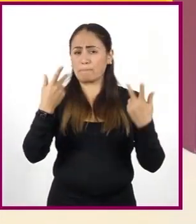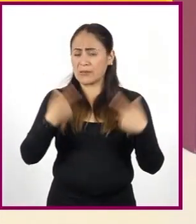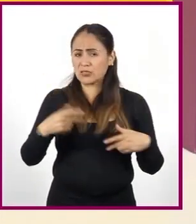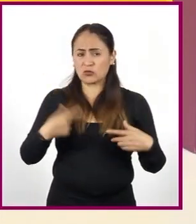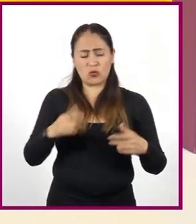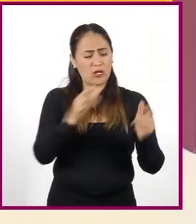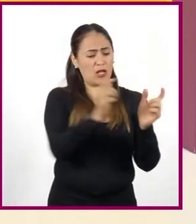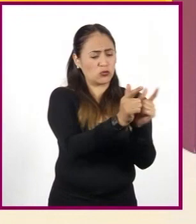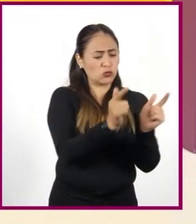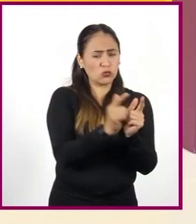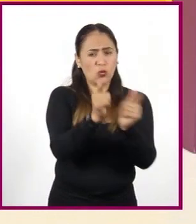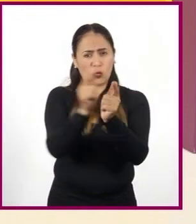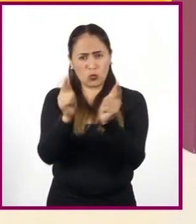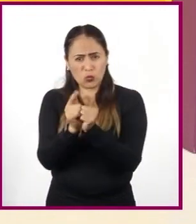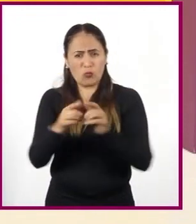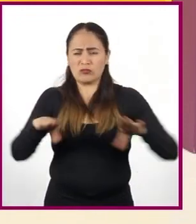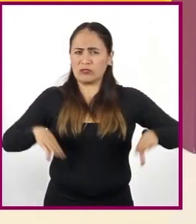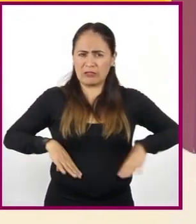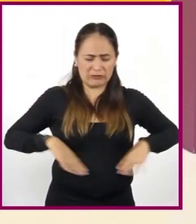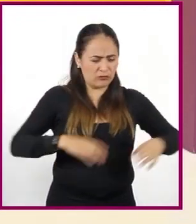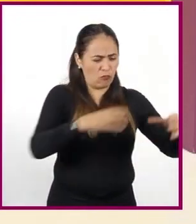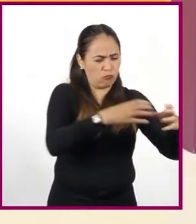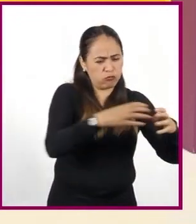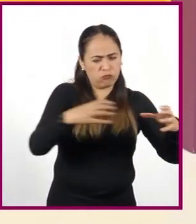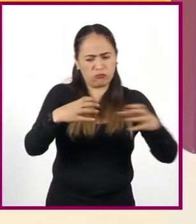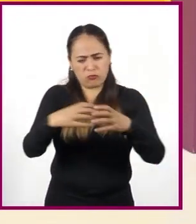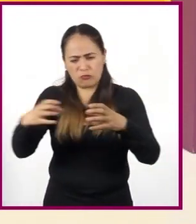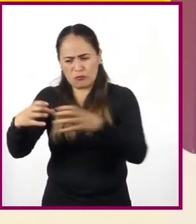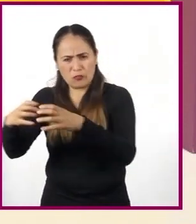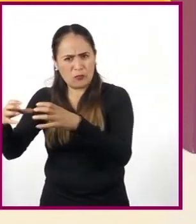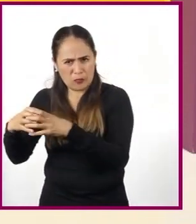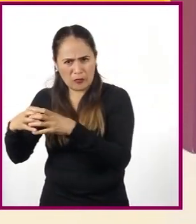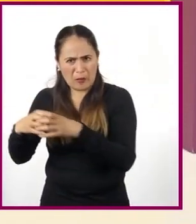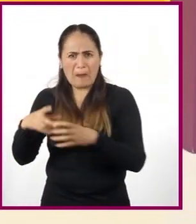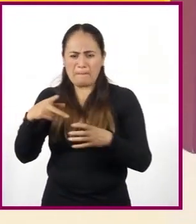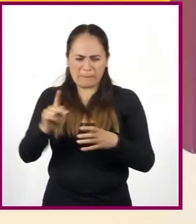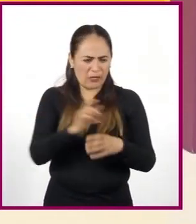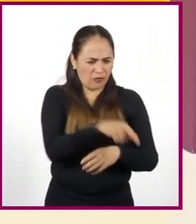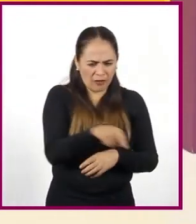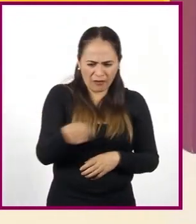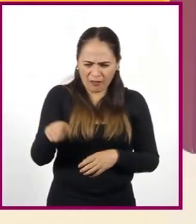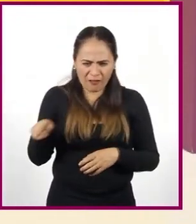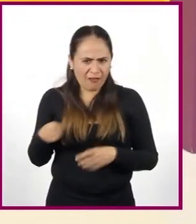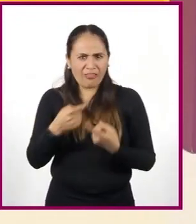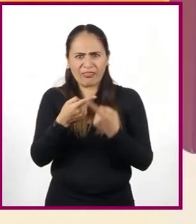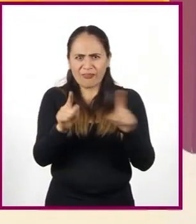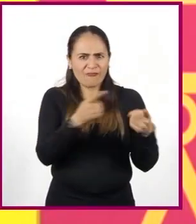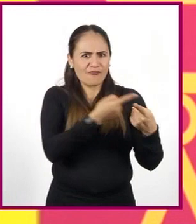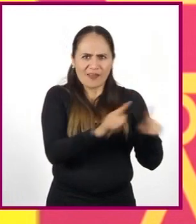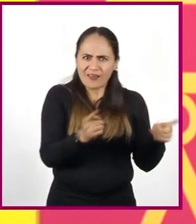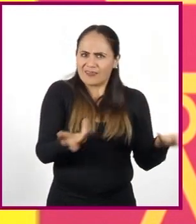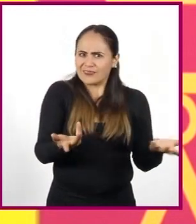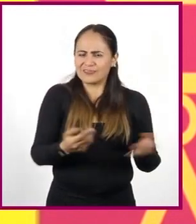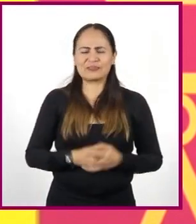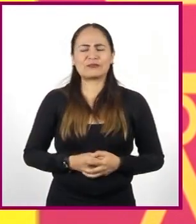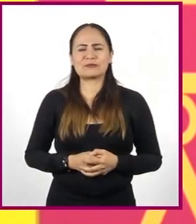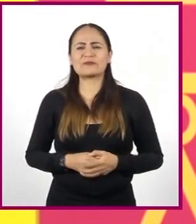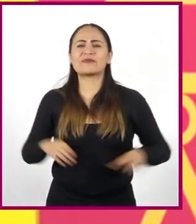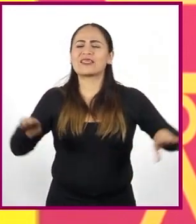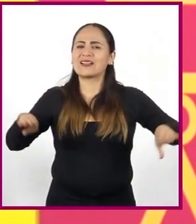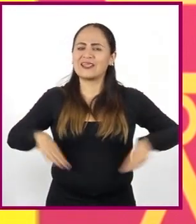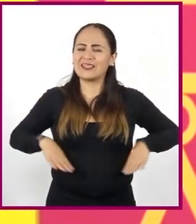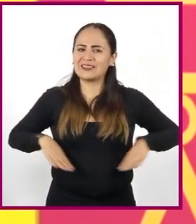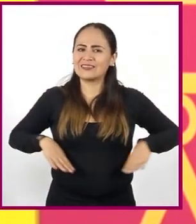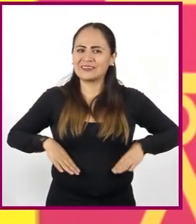y grupos que comparten características entre sí, pero que a su vez son distintos unos de otros. Dichas características